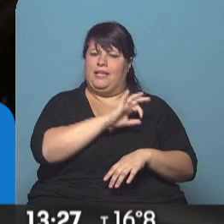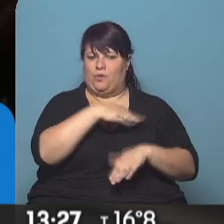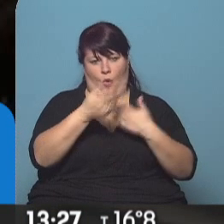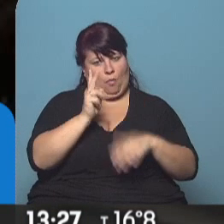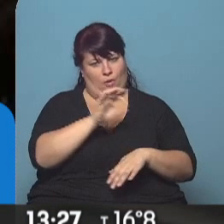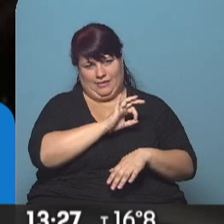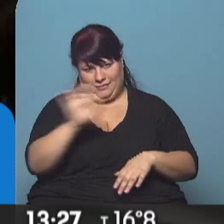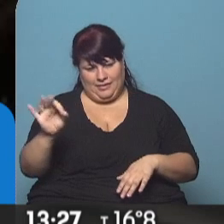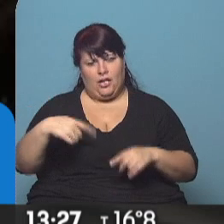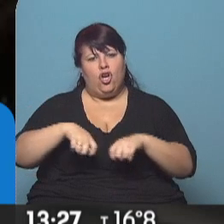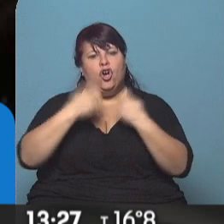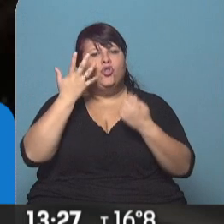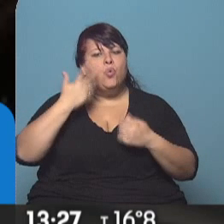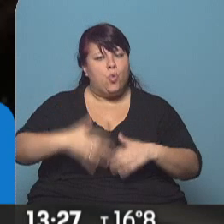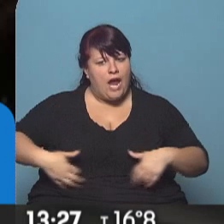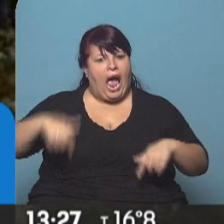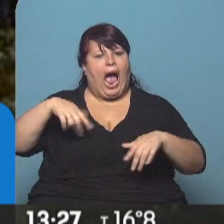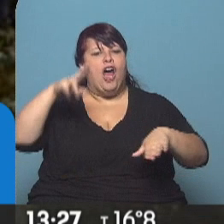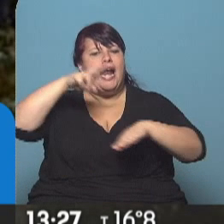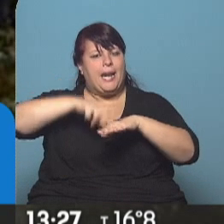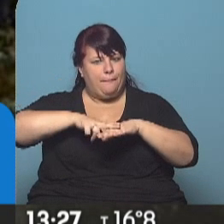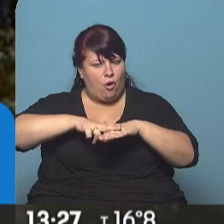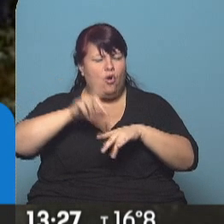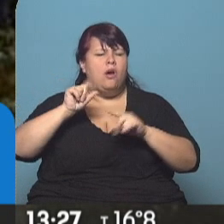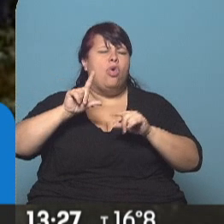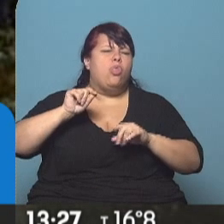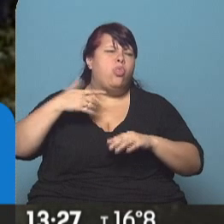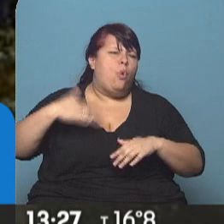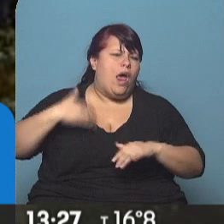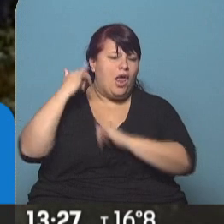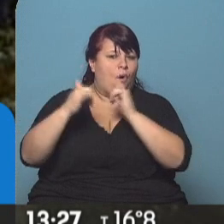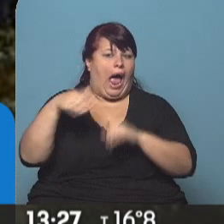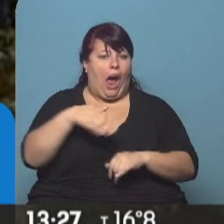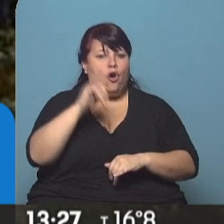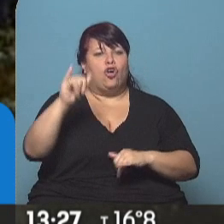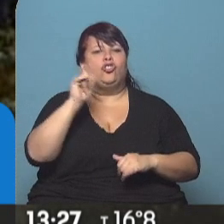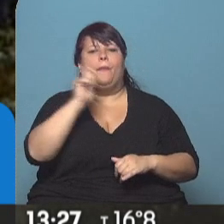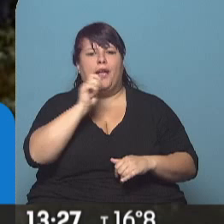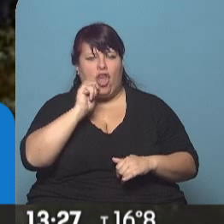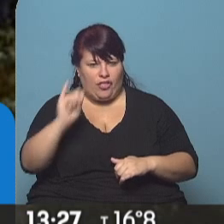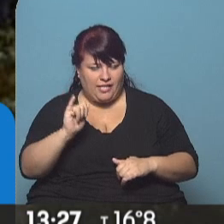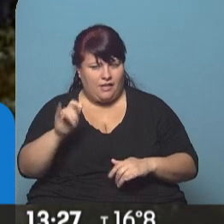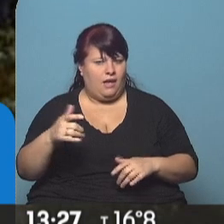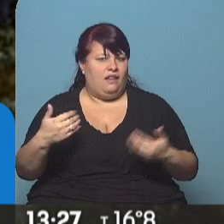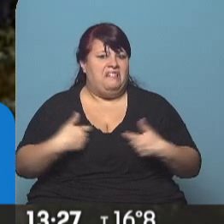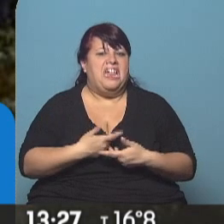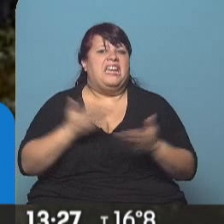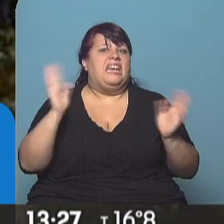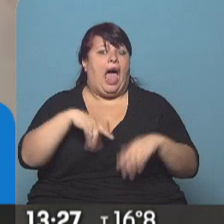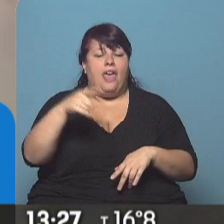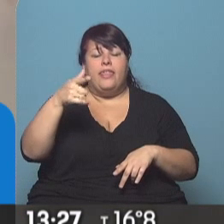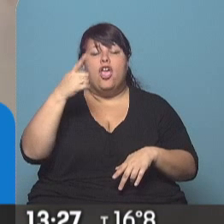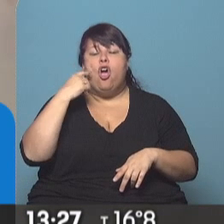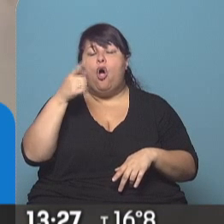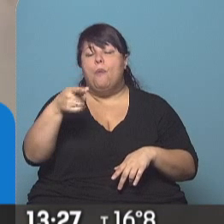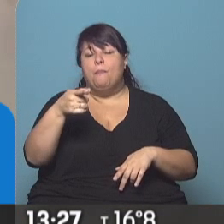jugar. Me rompí la costilla, ahora estoy haciendo reposo, me duele mal, le contó Agüero a un periodista. No somos nadie, el taxista no vio la